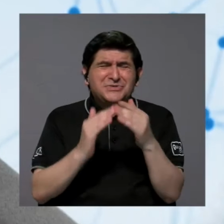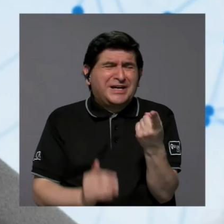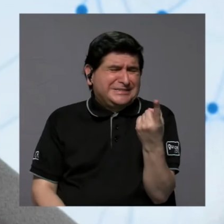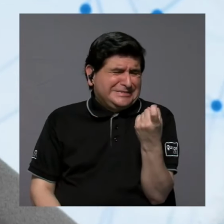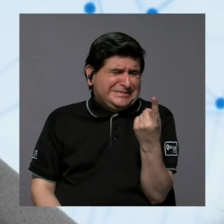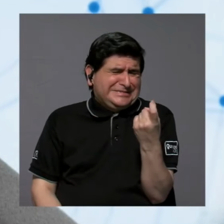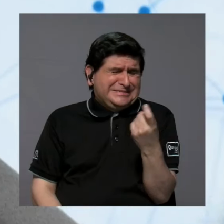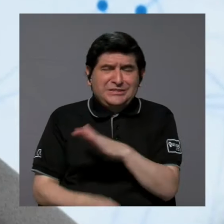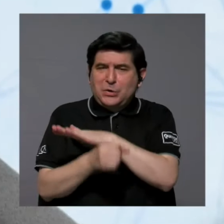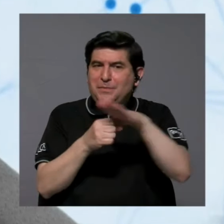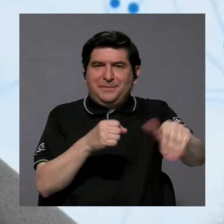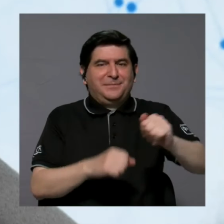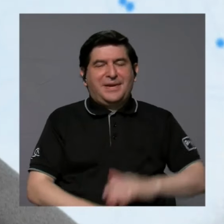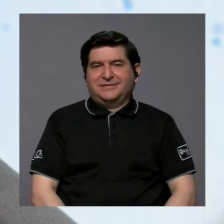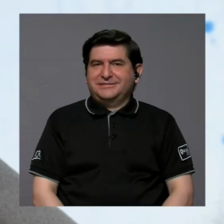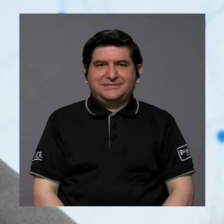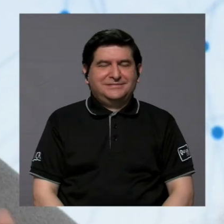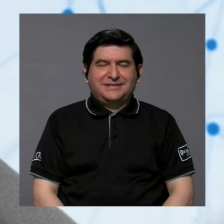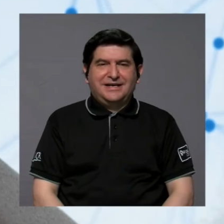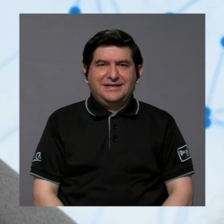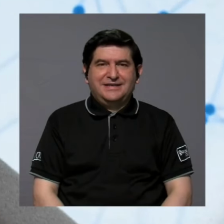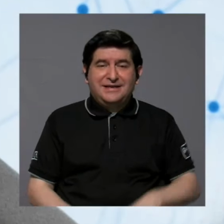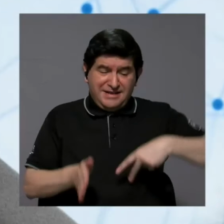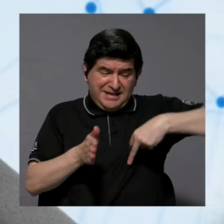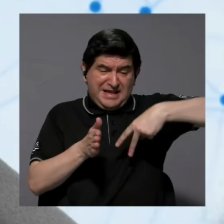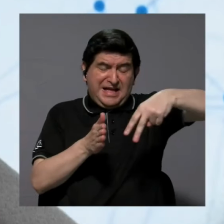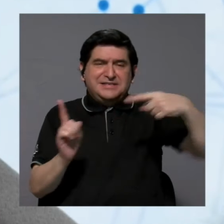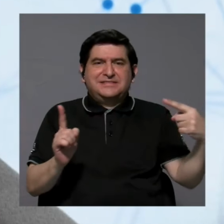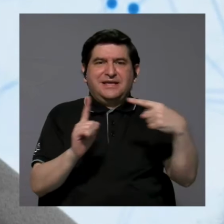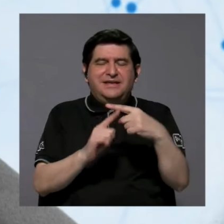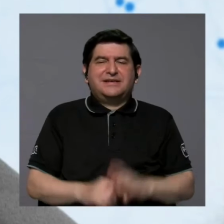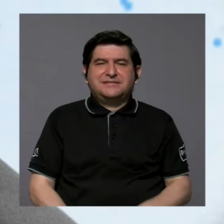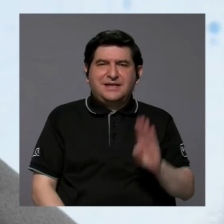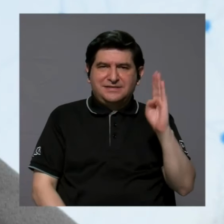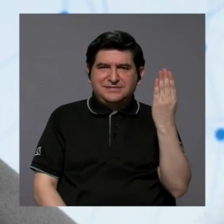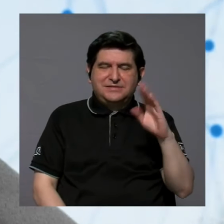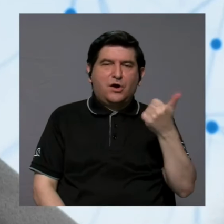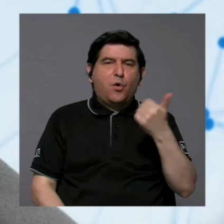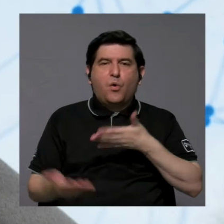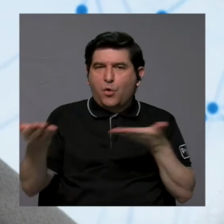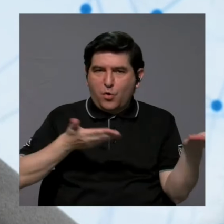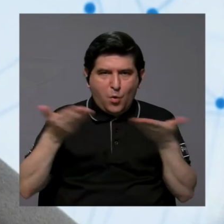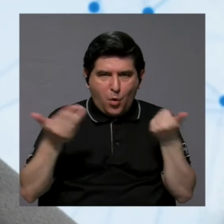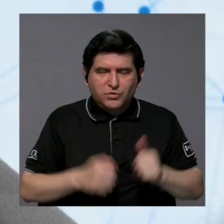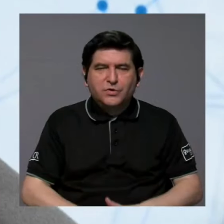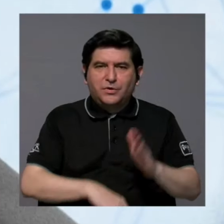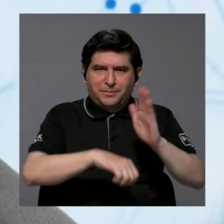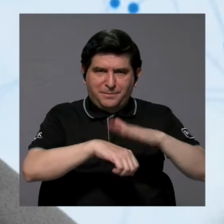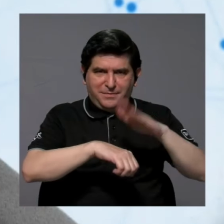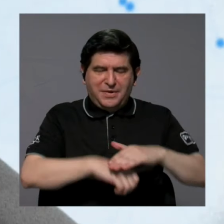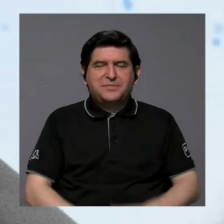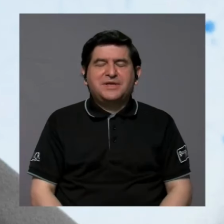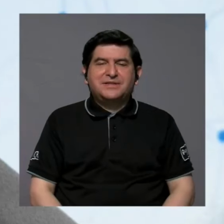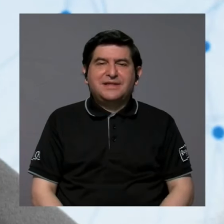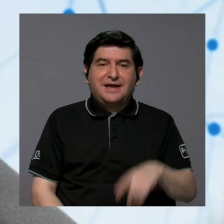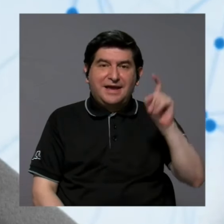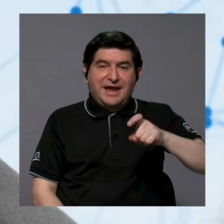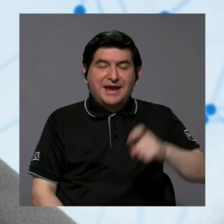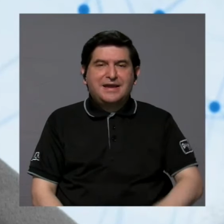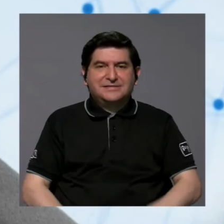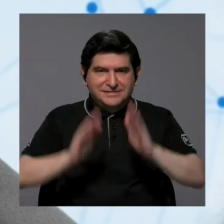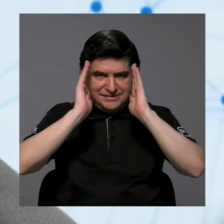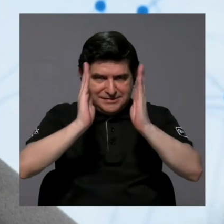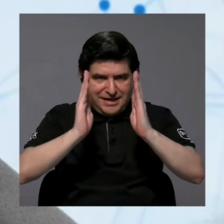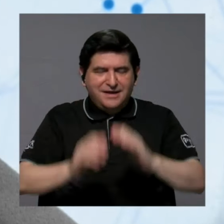en deficiencia completa con esto, desde las aceras hasta la oferta de baños y otros servicios que permitan los cuidados,